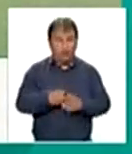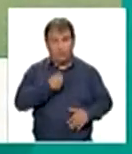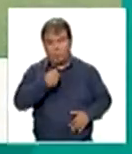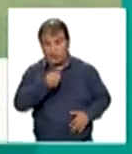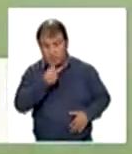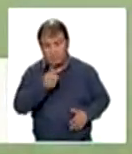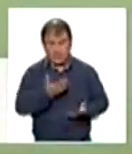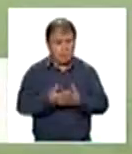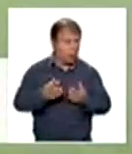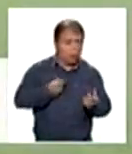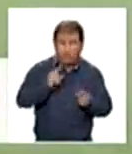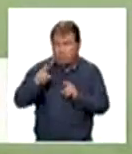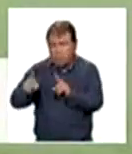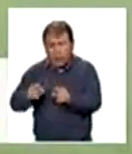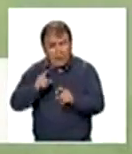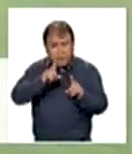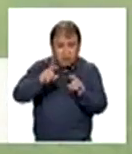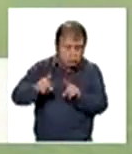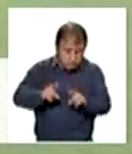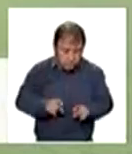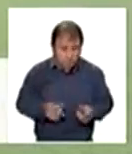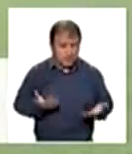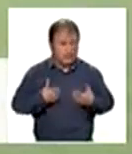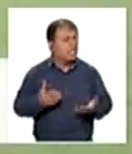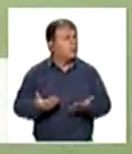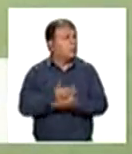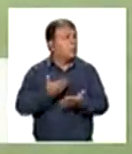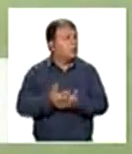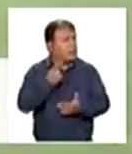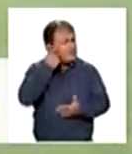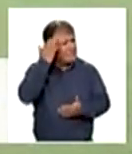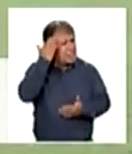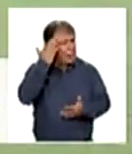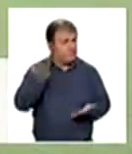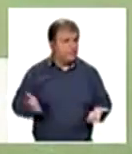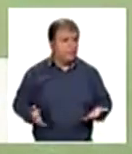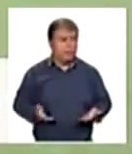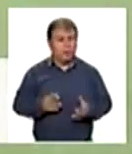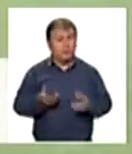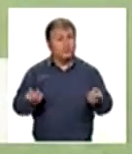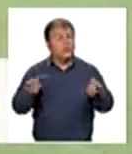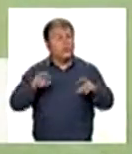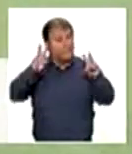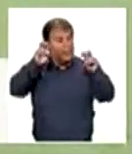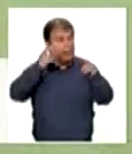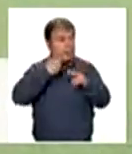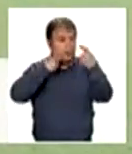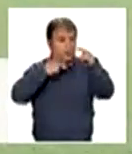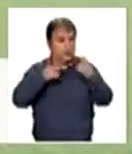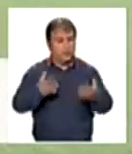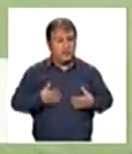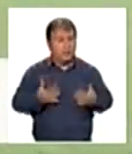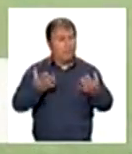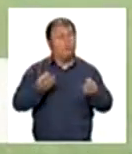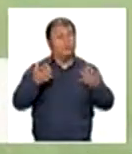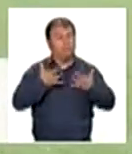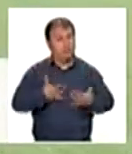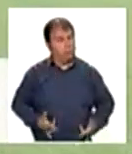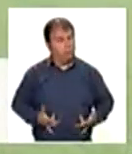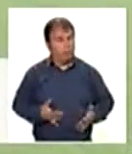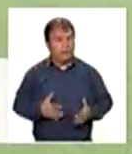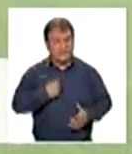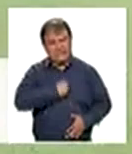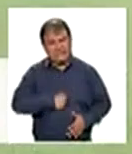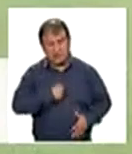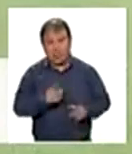están cruzando información, averiguando qué es lo que nuevo que se puede conocer al respecto sobre esta noticia. Hay mucha tristeza, por supuesto, lamento